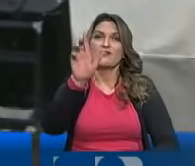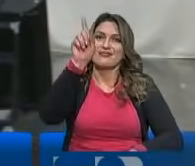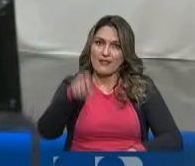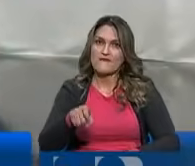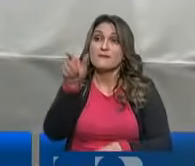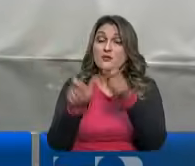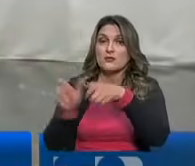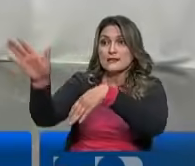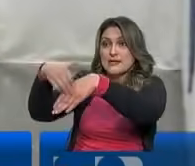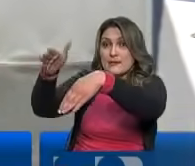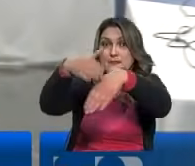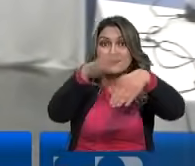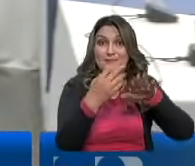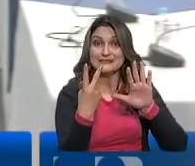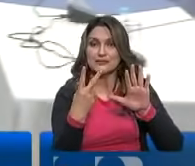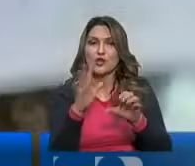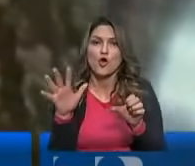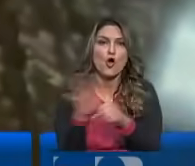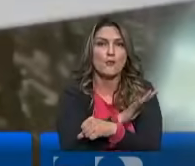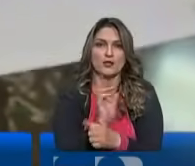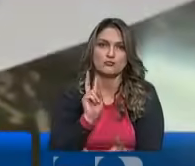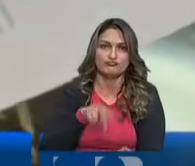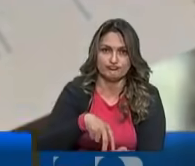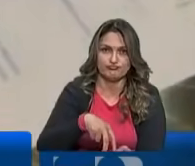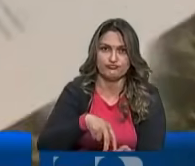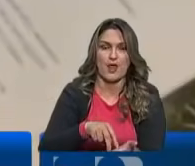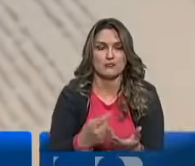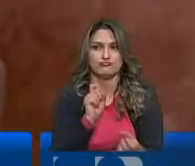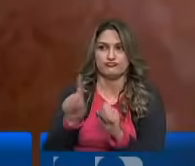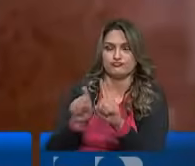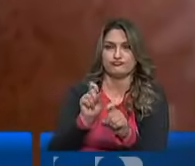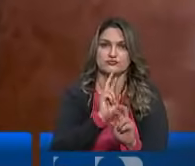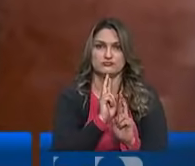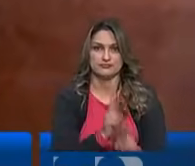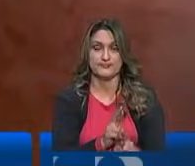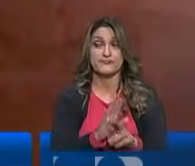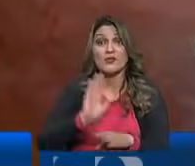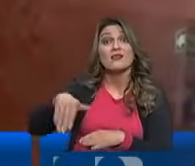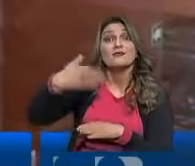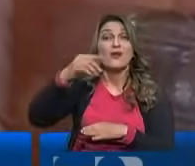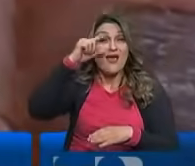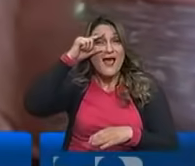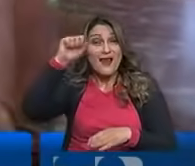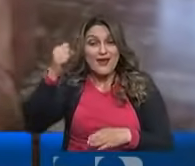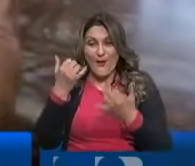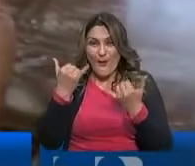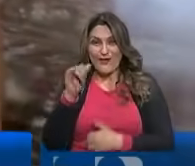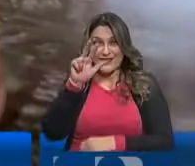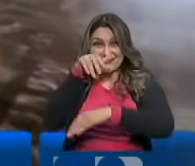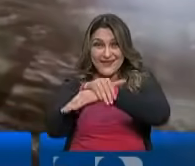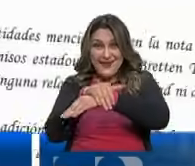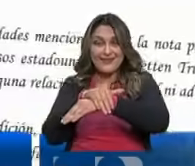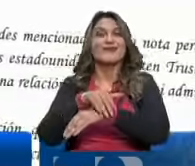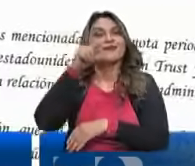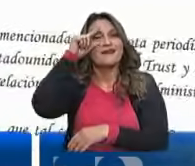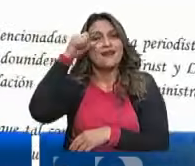esto ocurría, el secretario jurídico de la presidencia entregó la carta del primer mandatario que fue convocado para las 3 de la tarde de este miércoles.